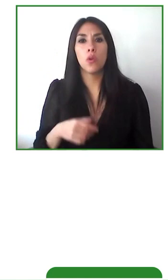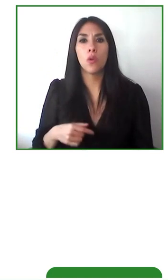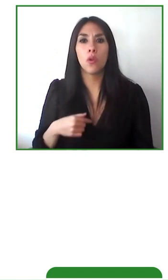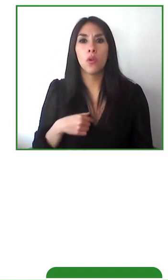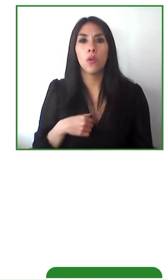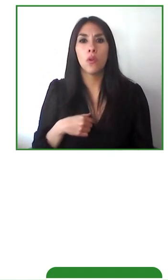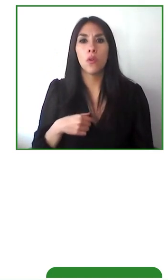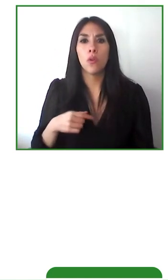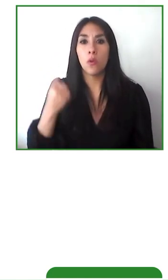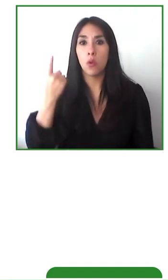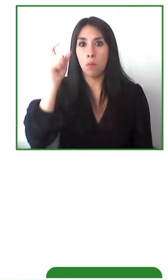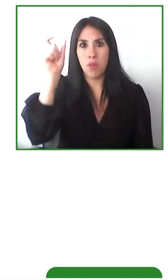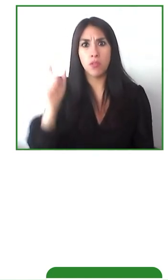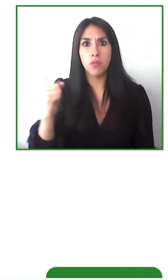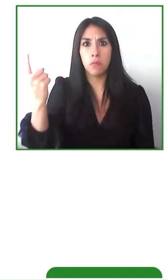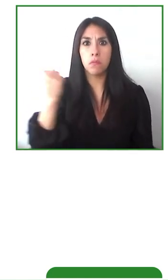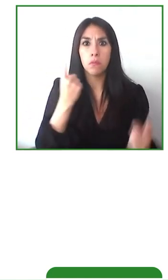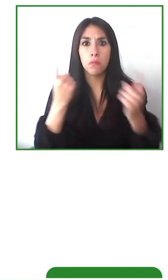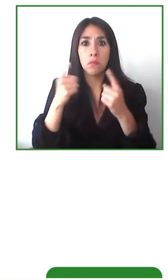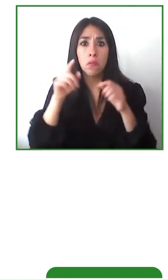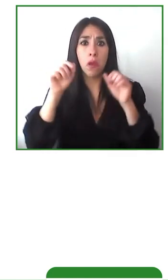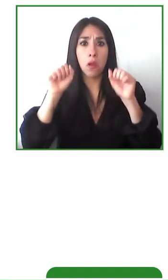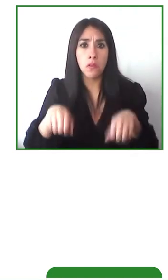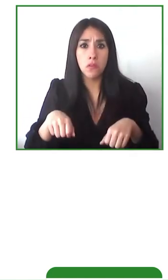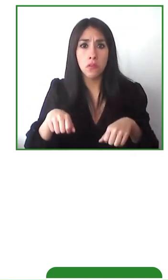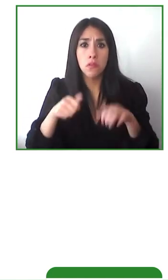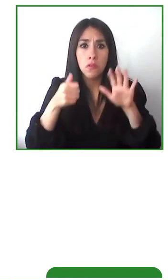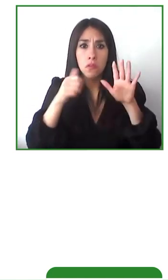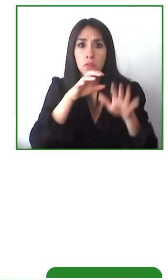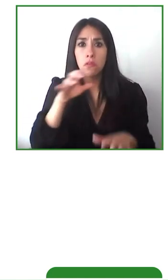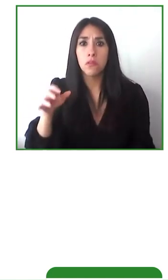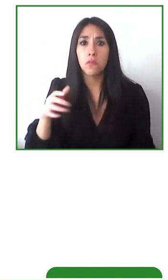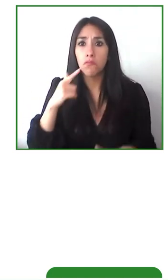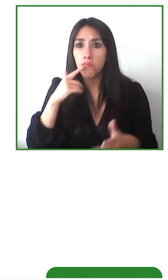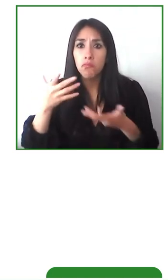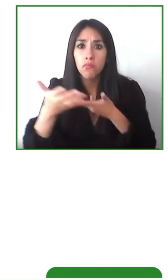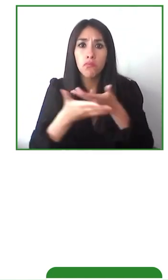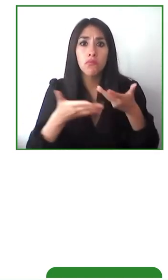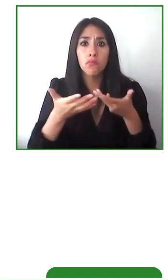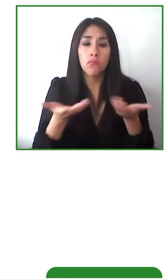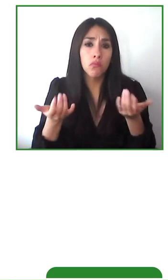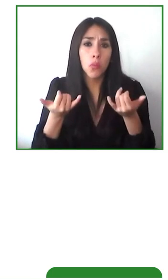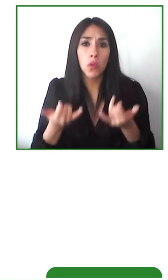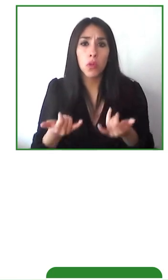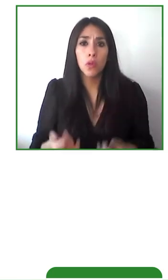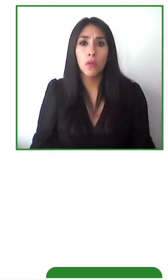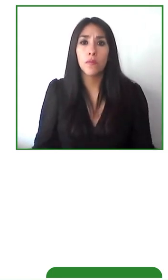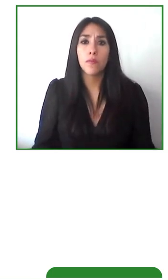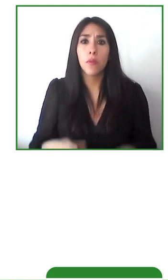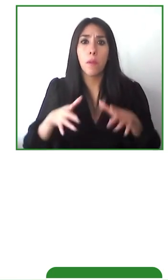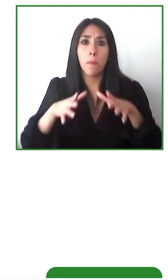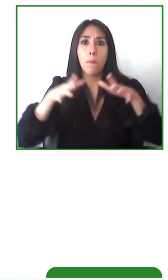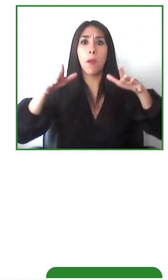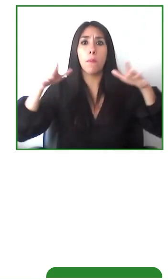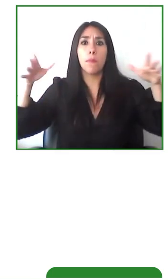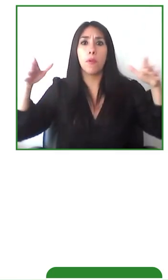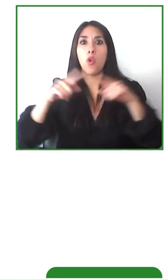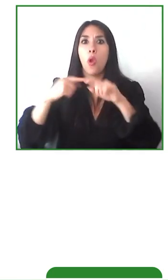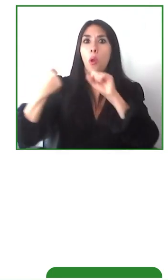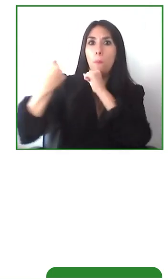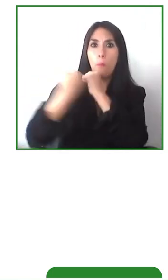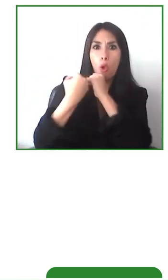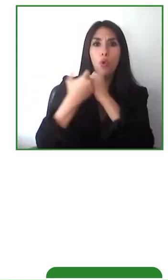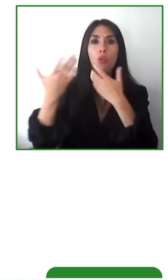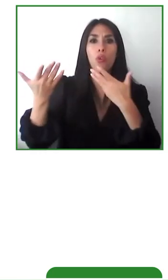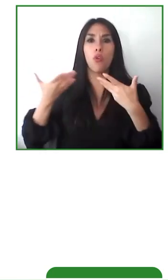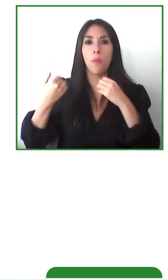intercambiar esa información entre sí, lo que les dio mucho apoyo para el desarrollo de sus proyectos, y eso fue muy